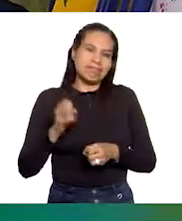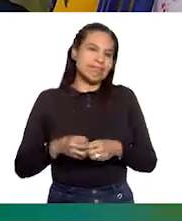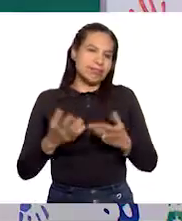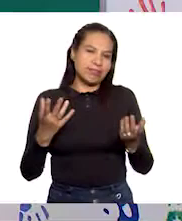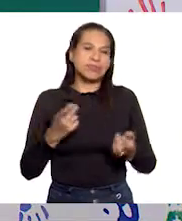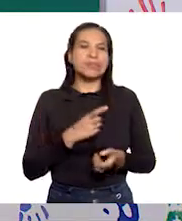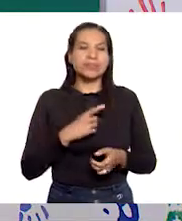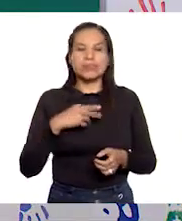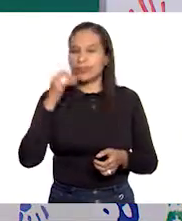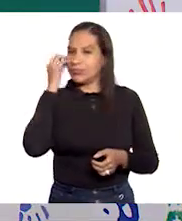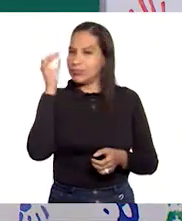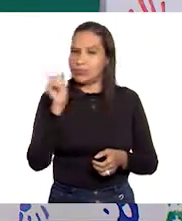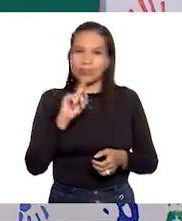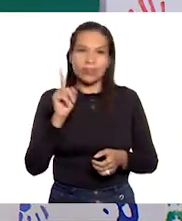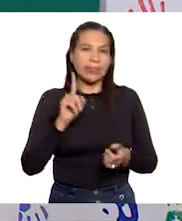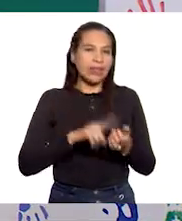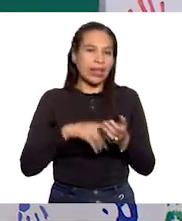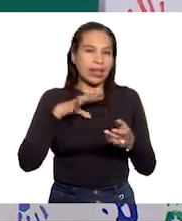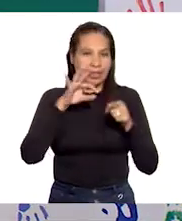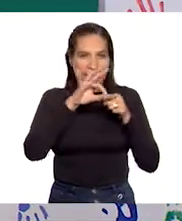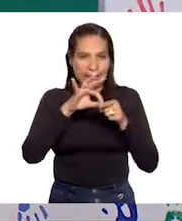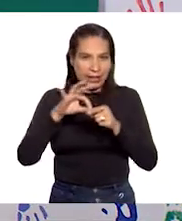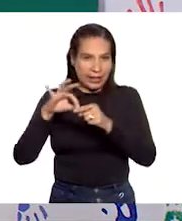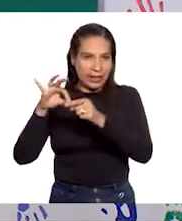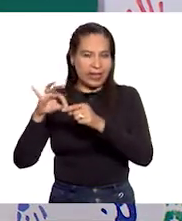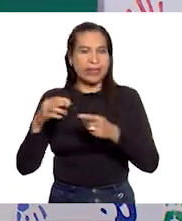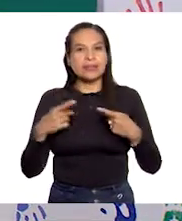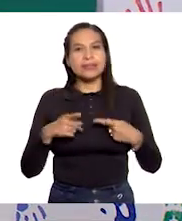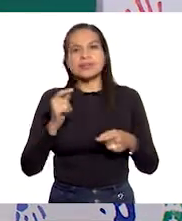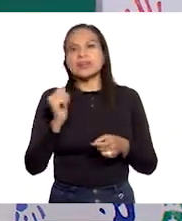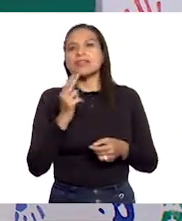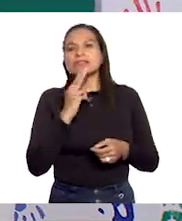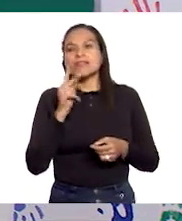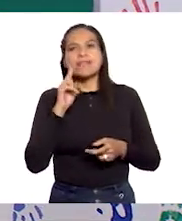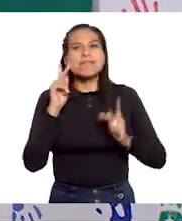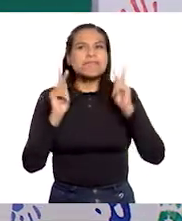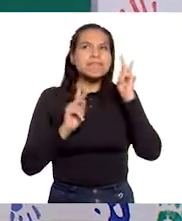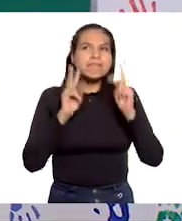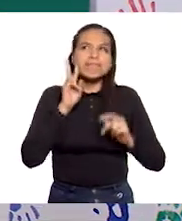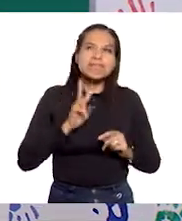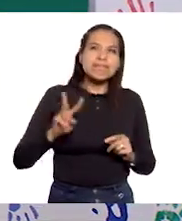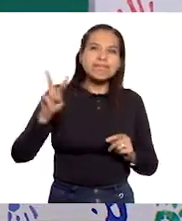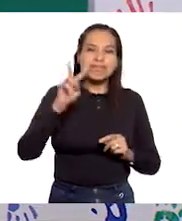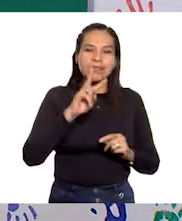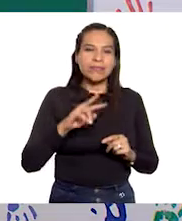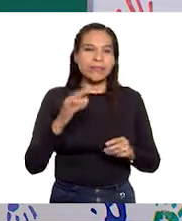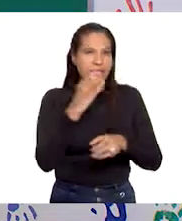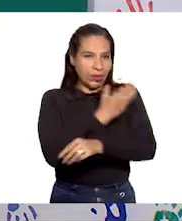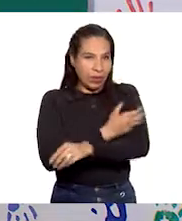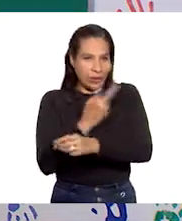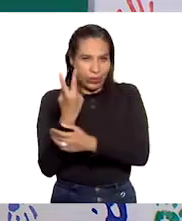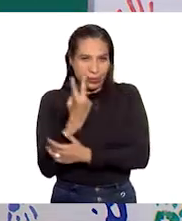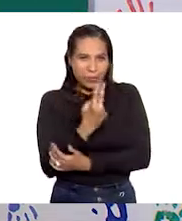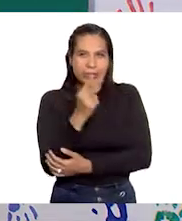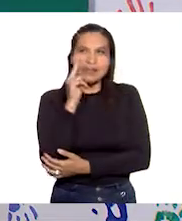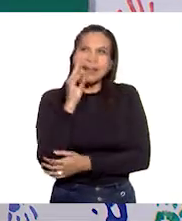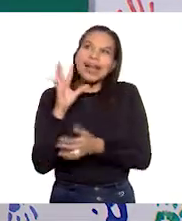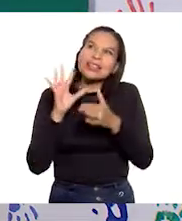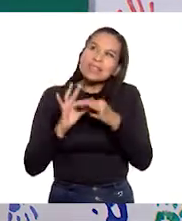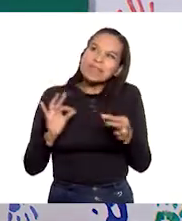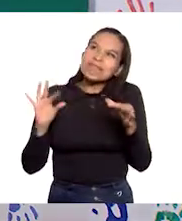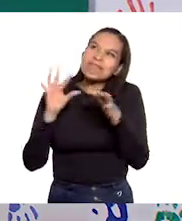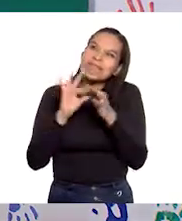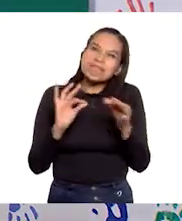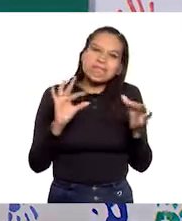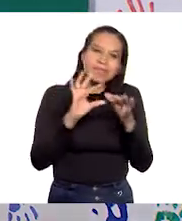También no hay que olvidarnos de que hay guías turísticos que los pueden ir recorriendo, casi casi acompañando, para irnos contando paso